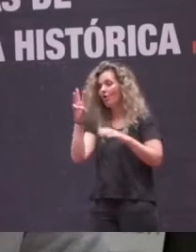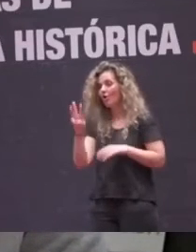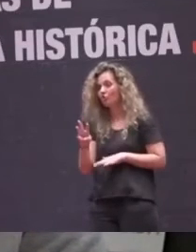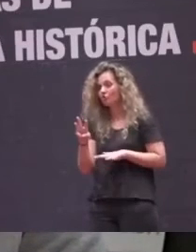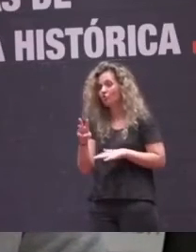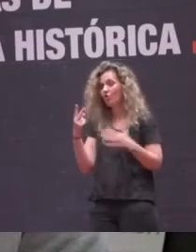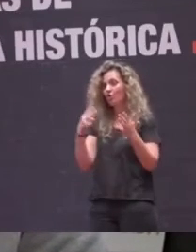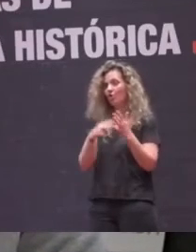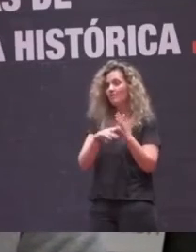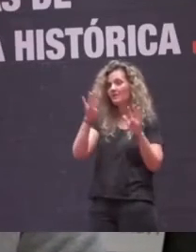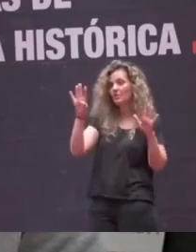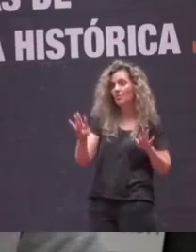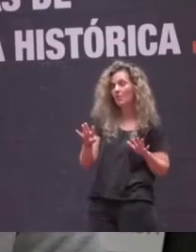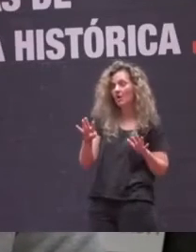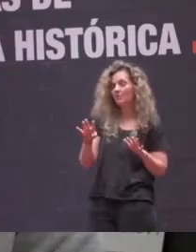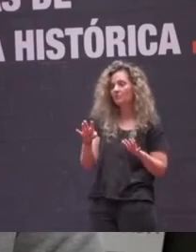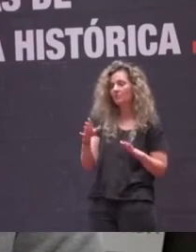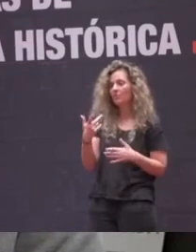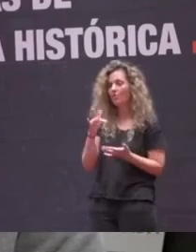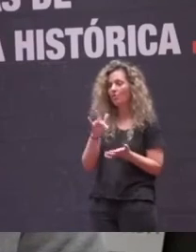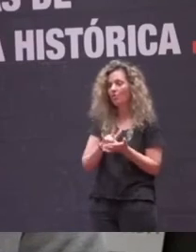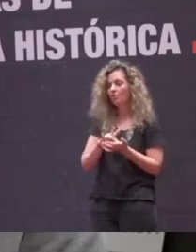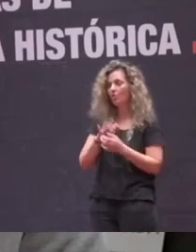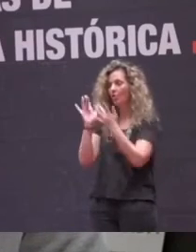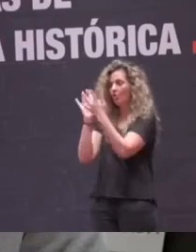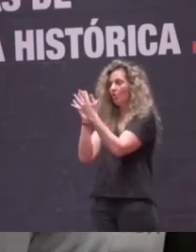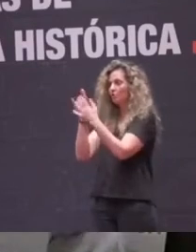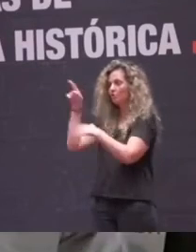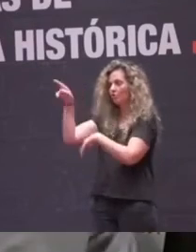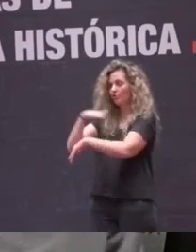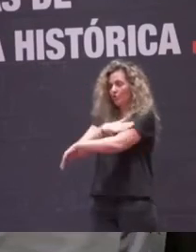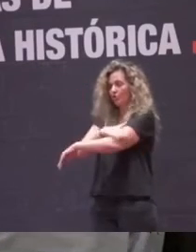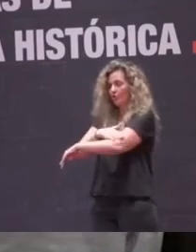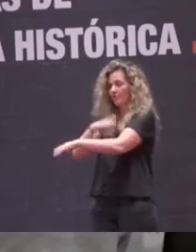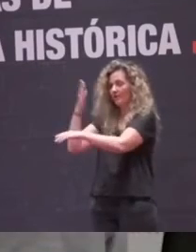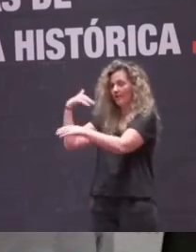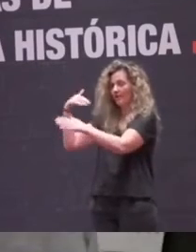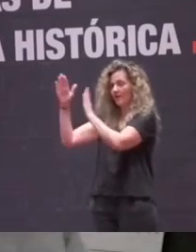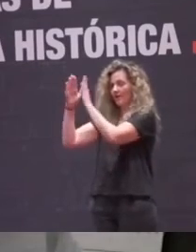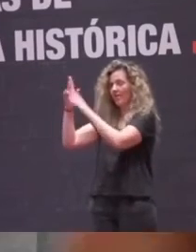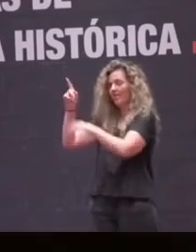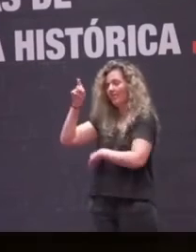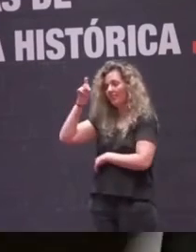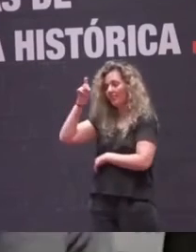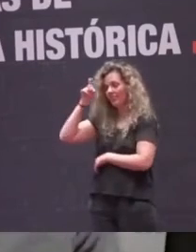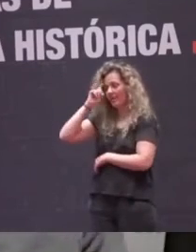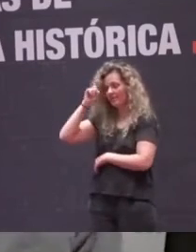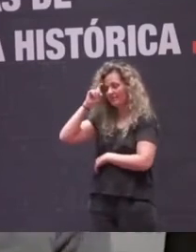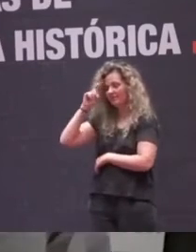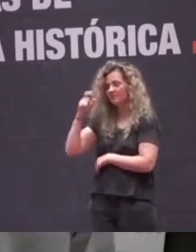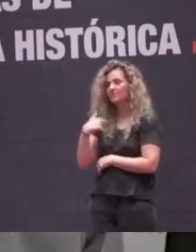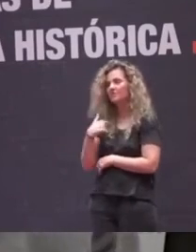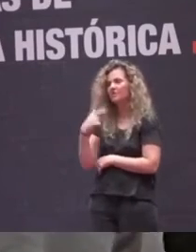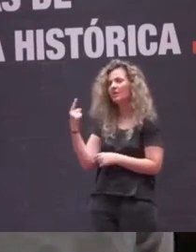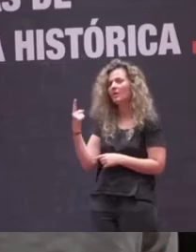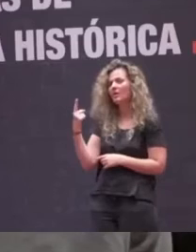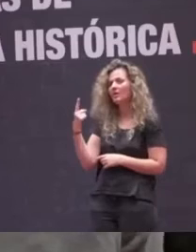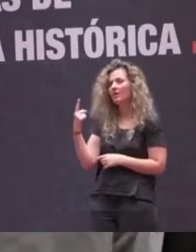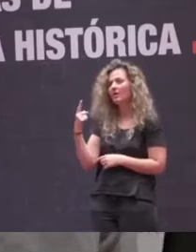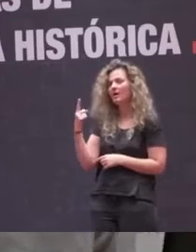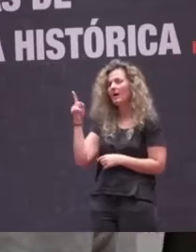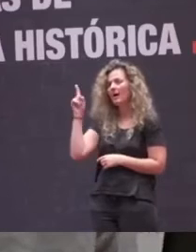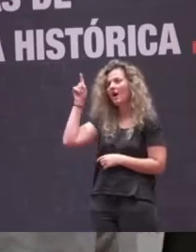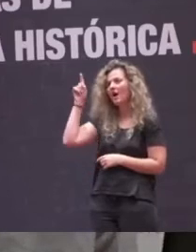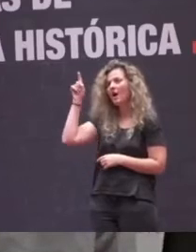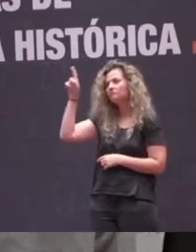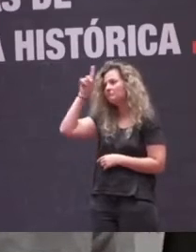2008-2009, de feito, pues, houve contactos co goberno daquelas de Rodríguez Zapatero, e a posición en Madrid